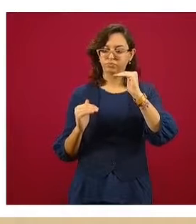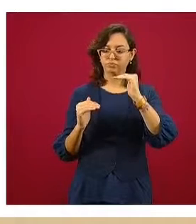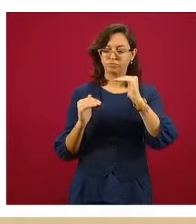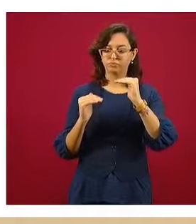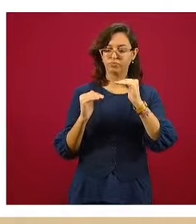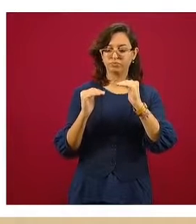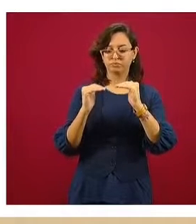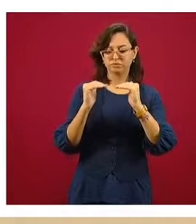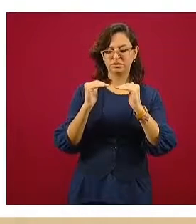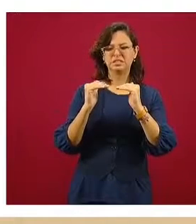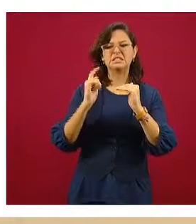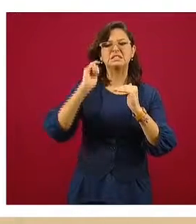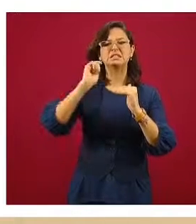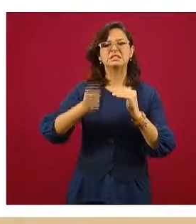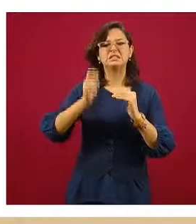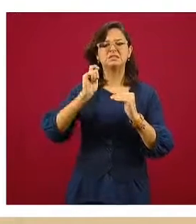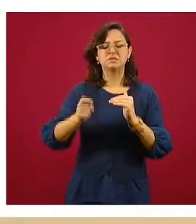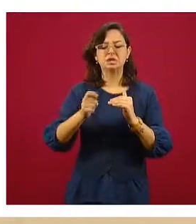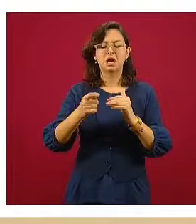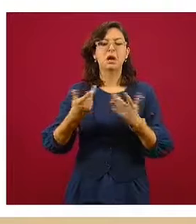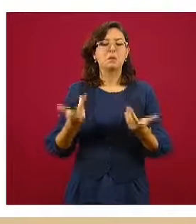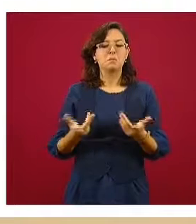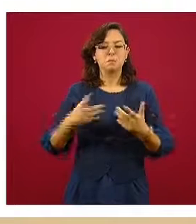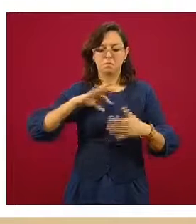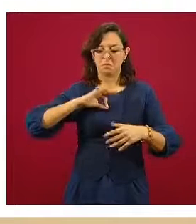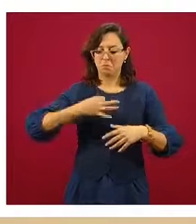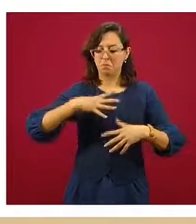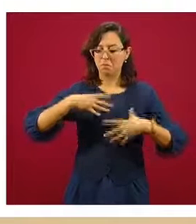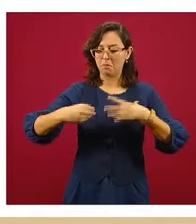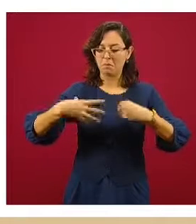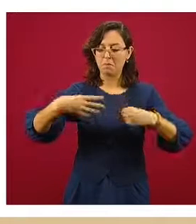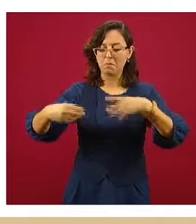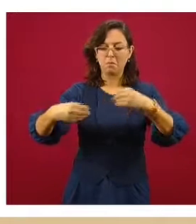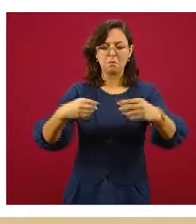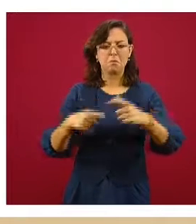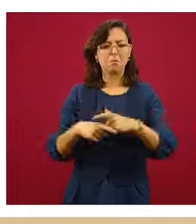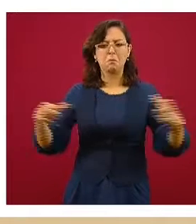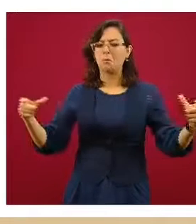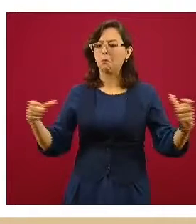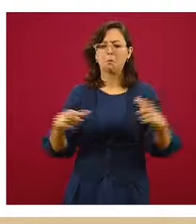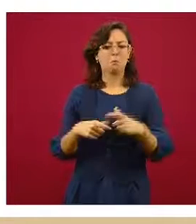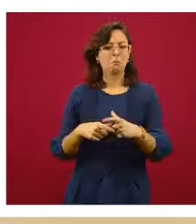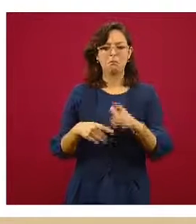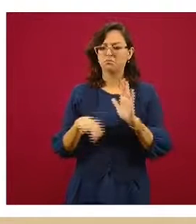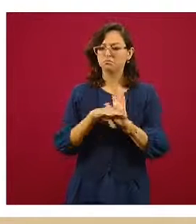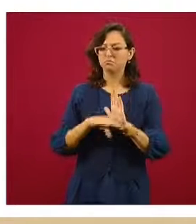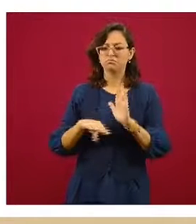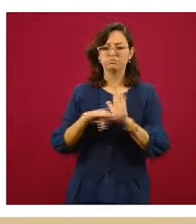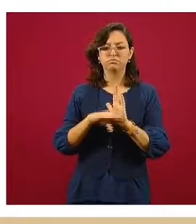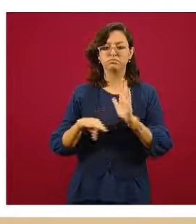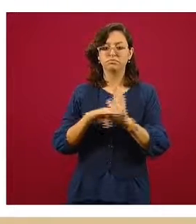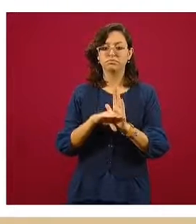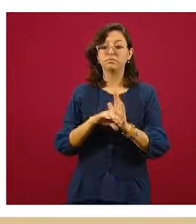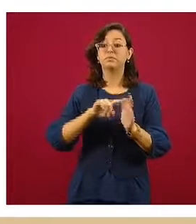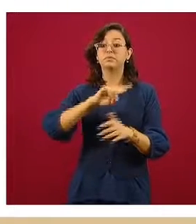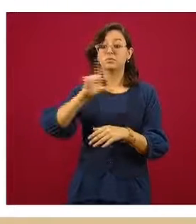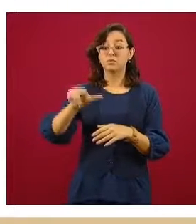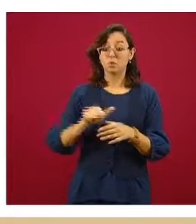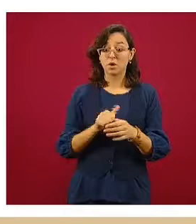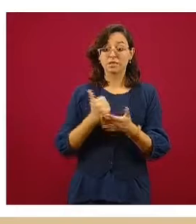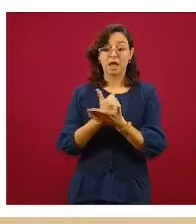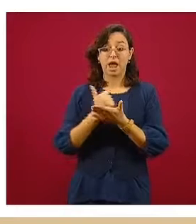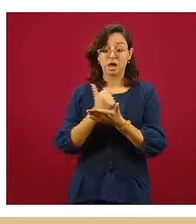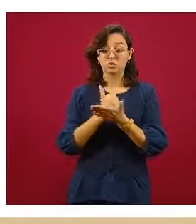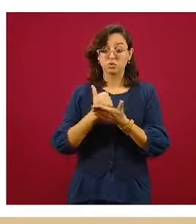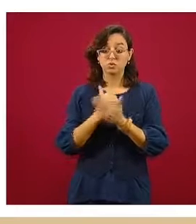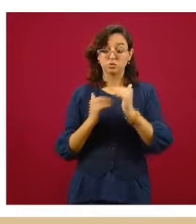intensidad, quiere decir que la epidemia está estable, y cuando empieza a ser más pequeña la barra verde, que es la semana presente, quiere decir que la